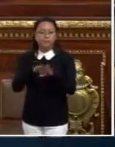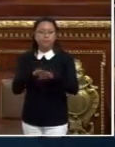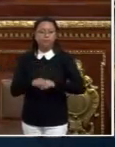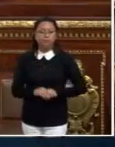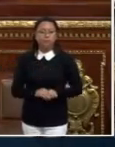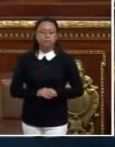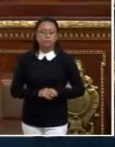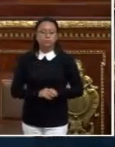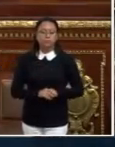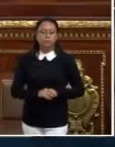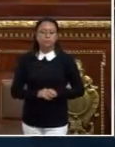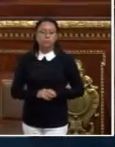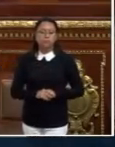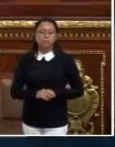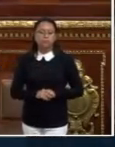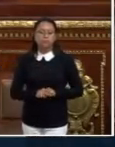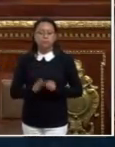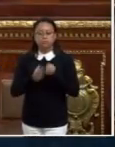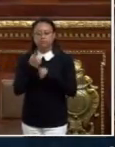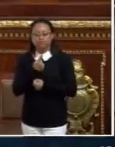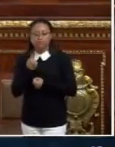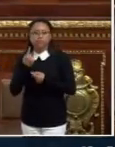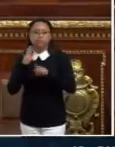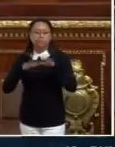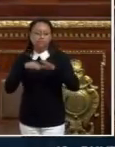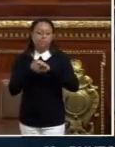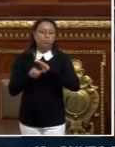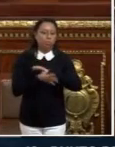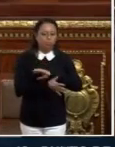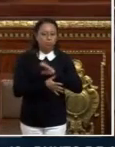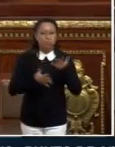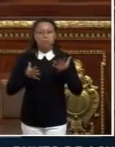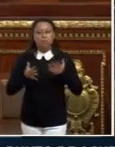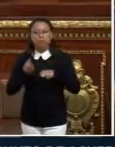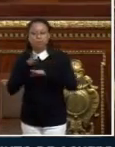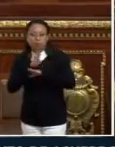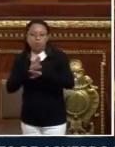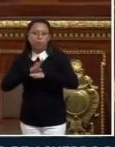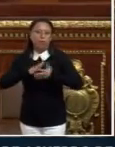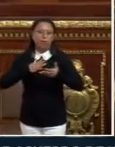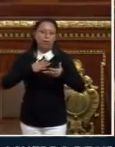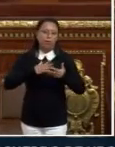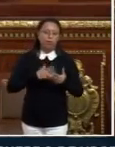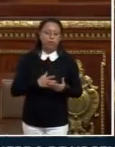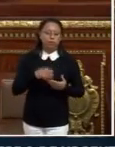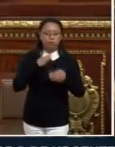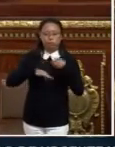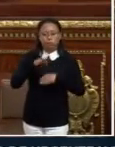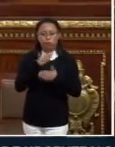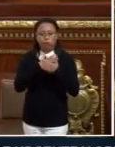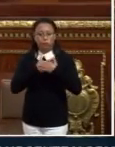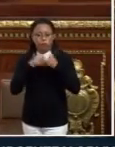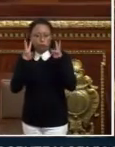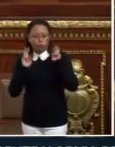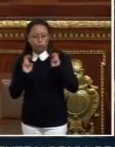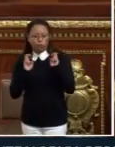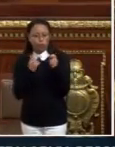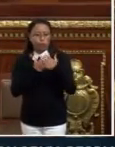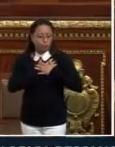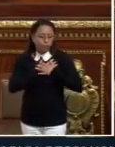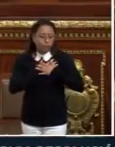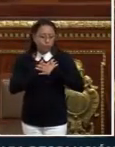a través de, bajo pretexto de, en relación a lo que entendemos por amor, perpetradas por